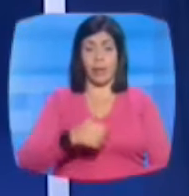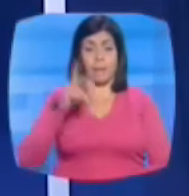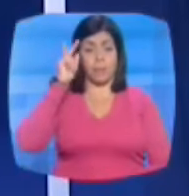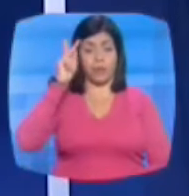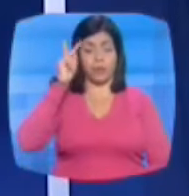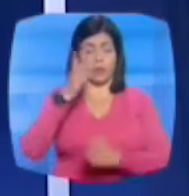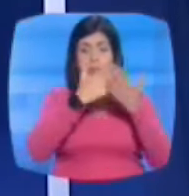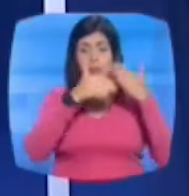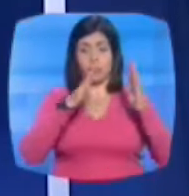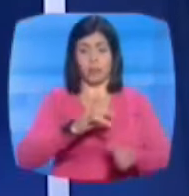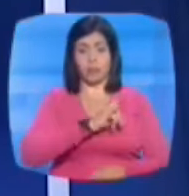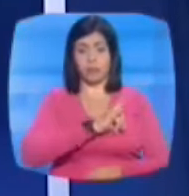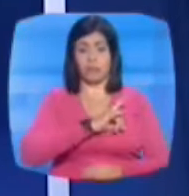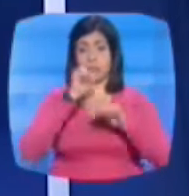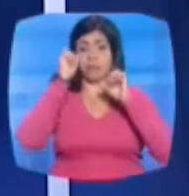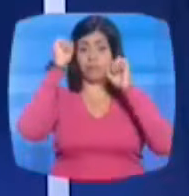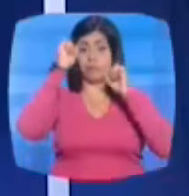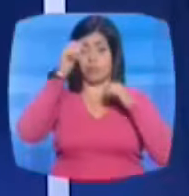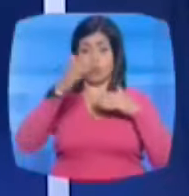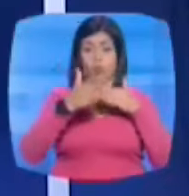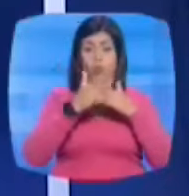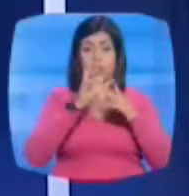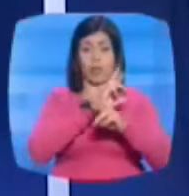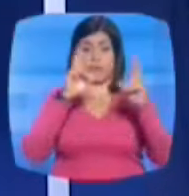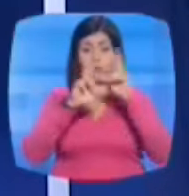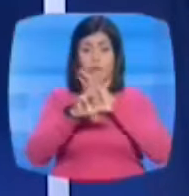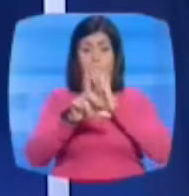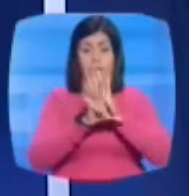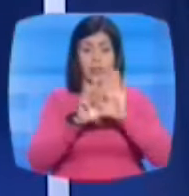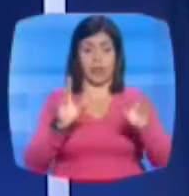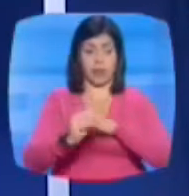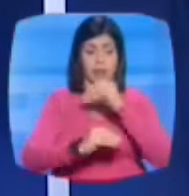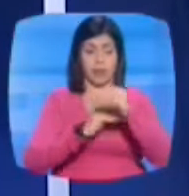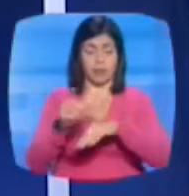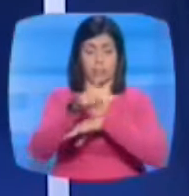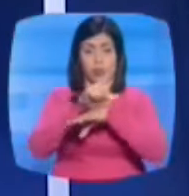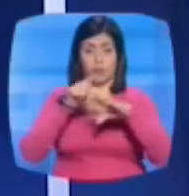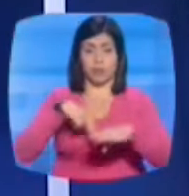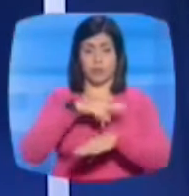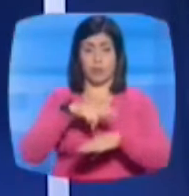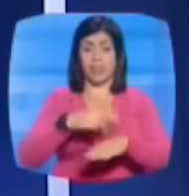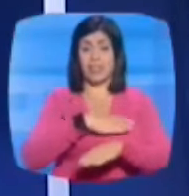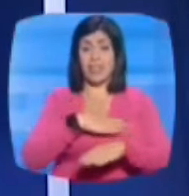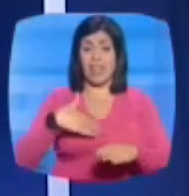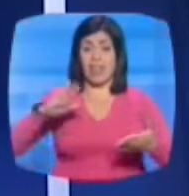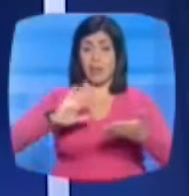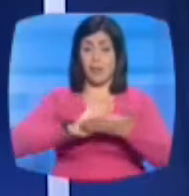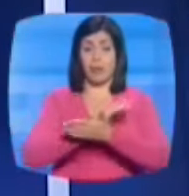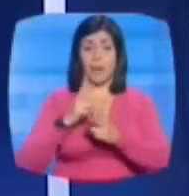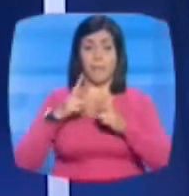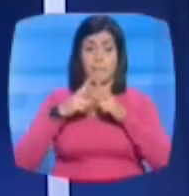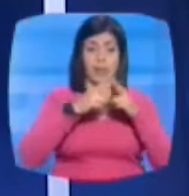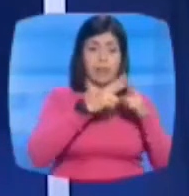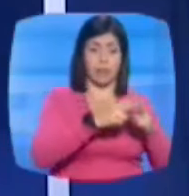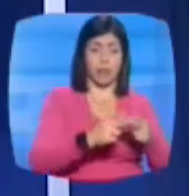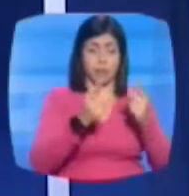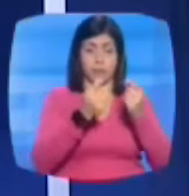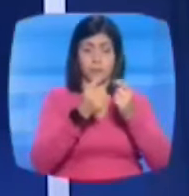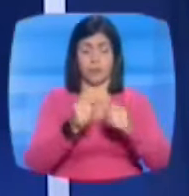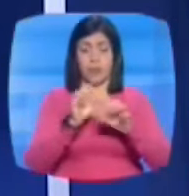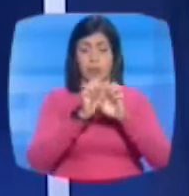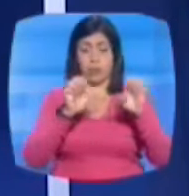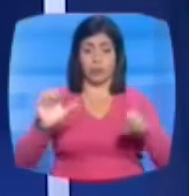docentes y estudiantes universitarios protestaron en contra de una reforma de ley impulsada por el Ejecutivo Nacional que busca eliminar financiamiento a la educación